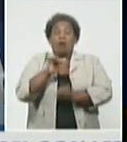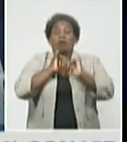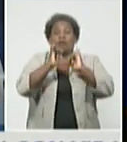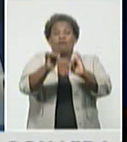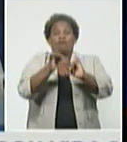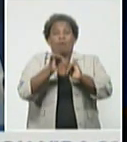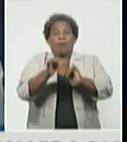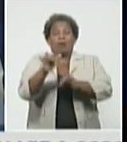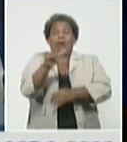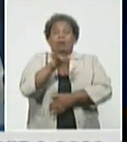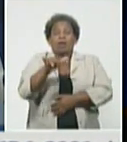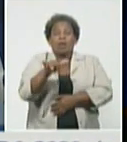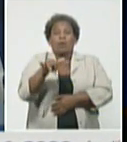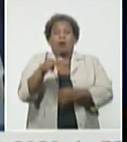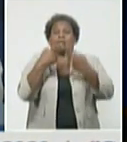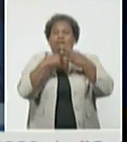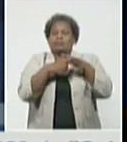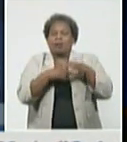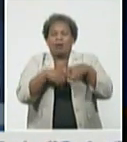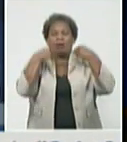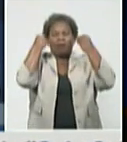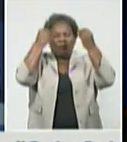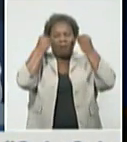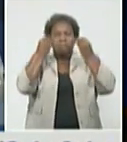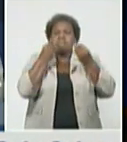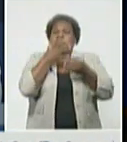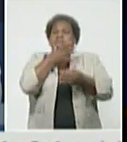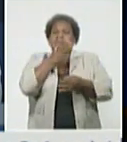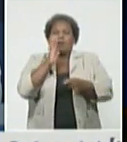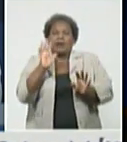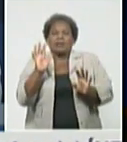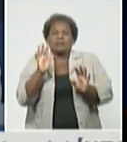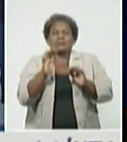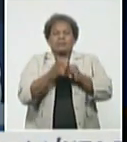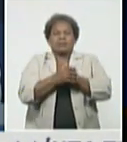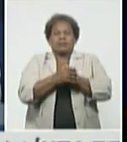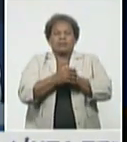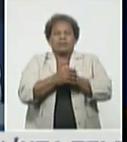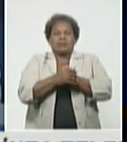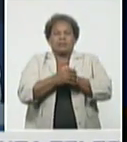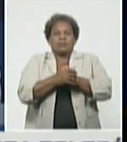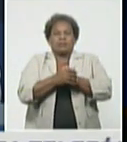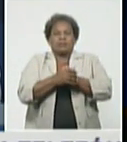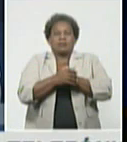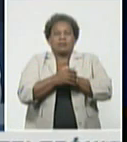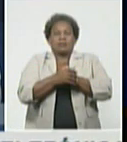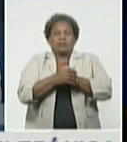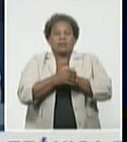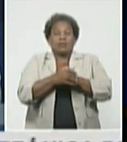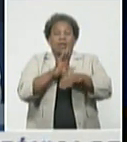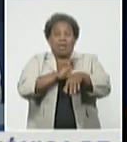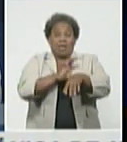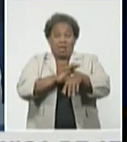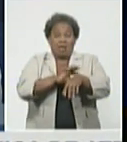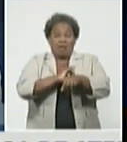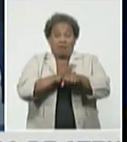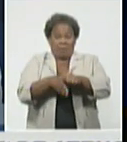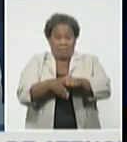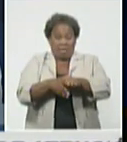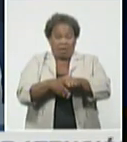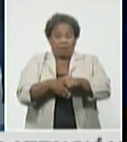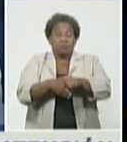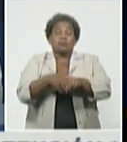también hemos revisado, todo parece indicar que no vamos a tenerlo hasta el año